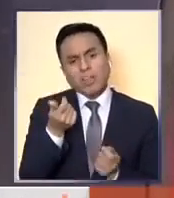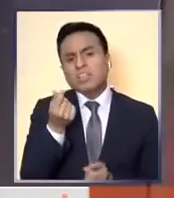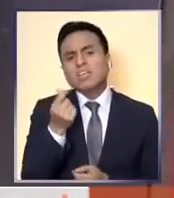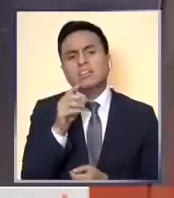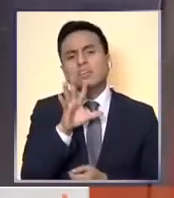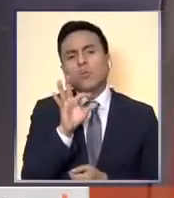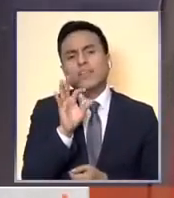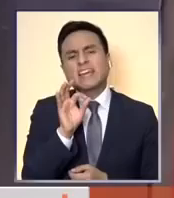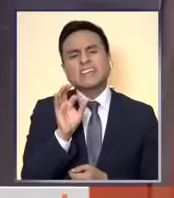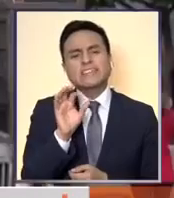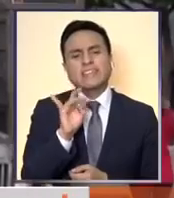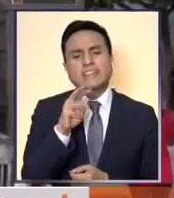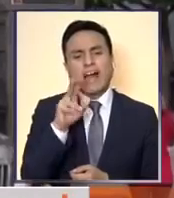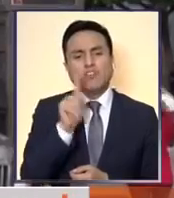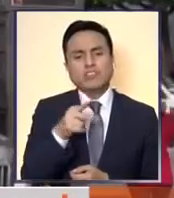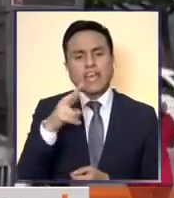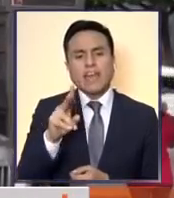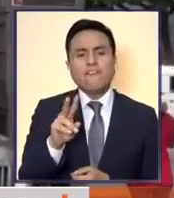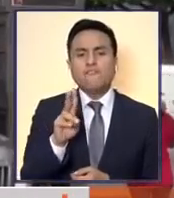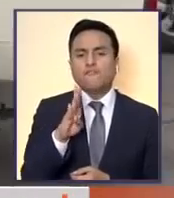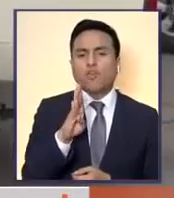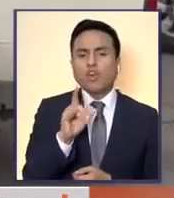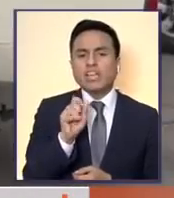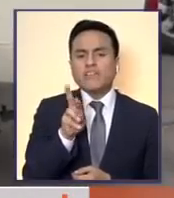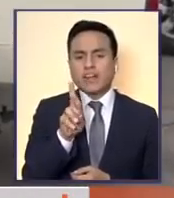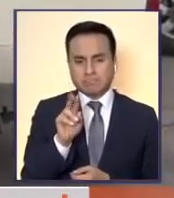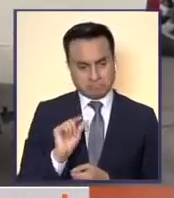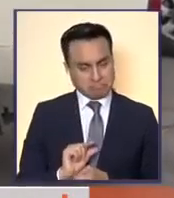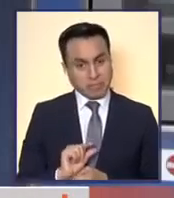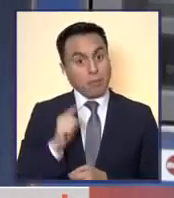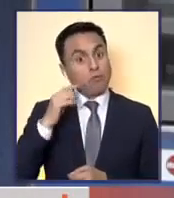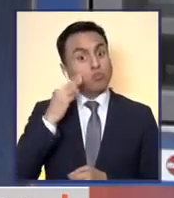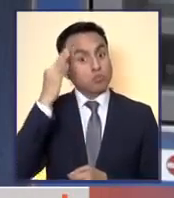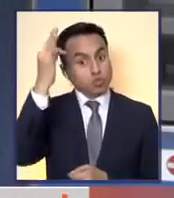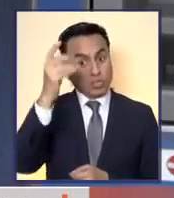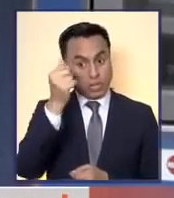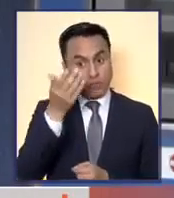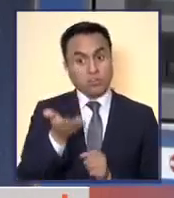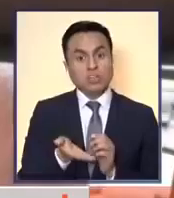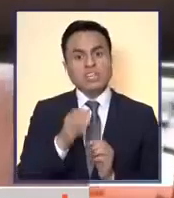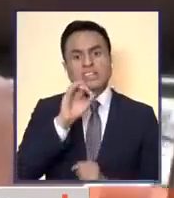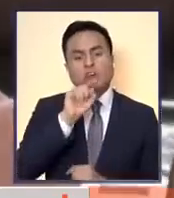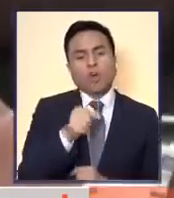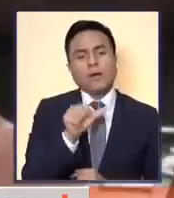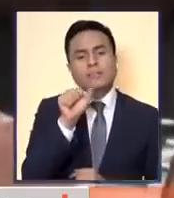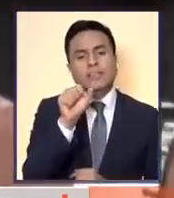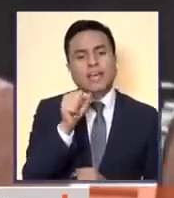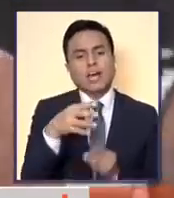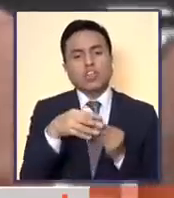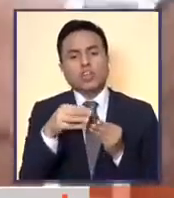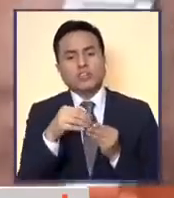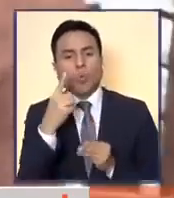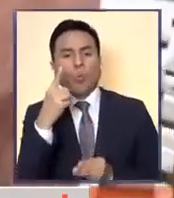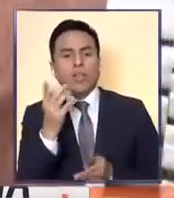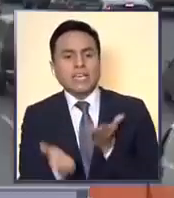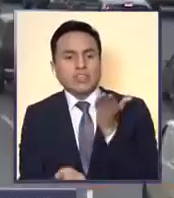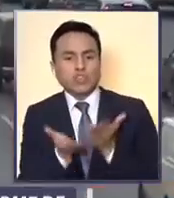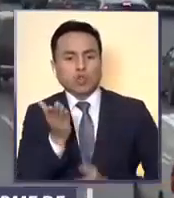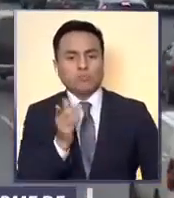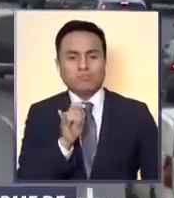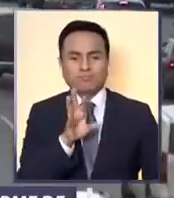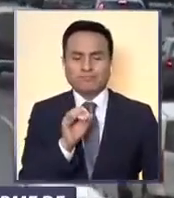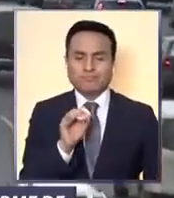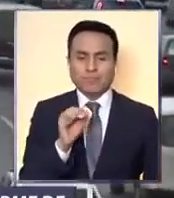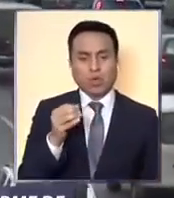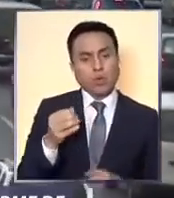50 centavos de bolívar. Pero en poco tiempo, la tarifa llegaría a 0,60 dólares por litro, por lo que un